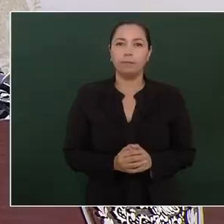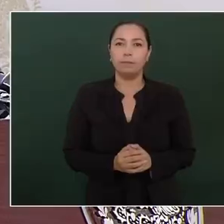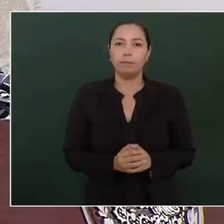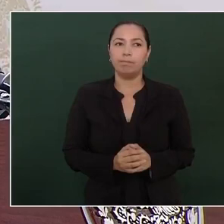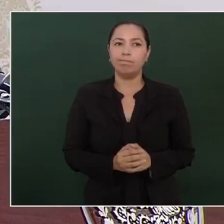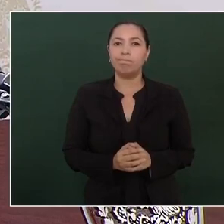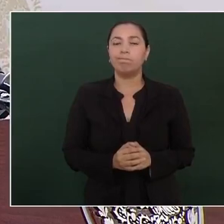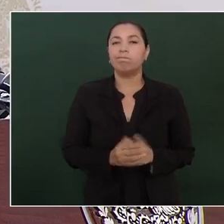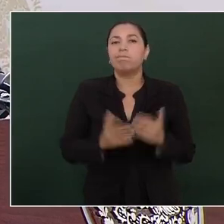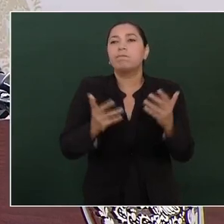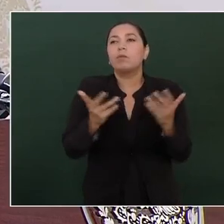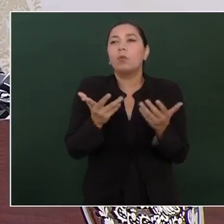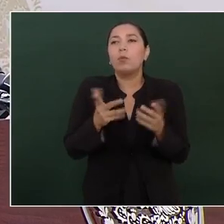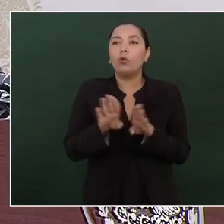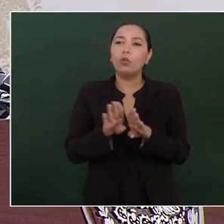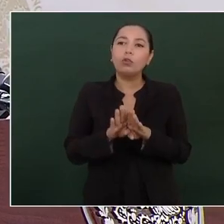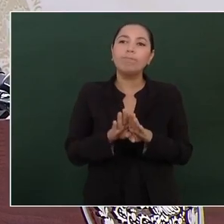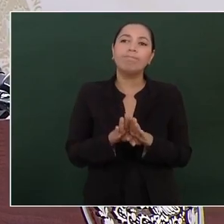actuar como